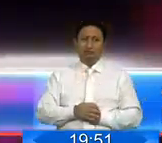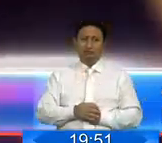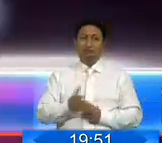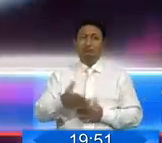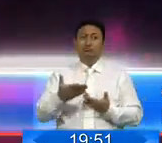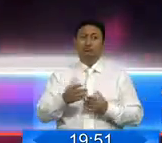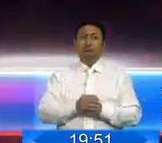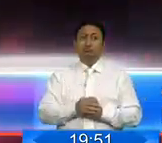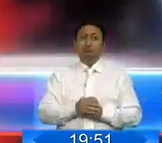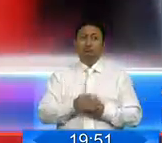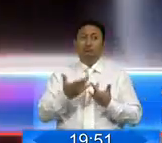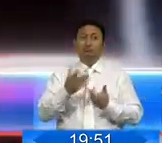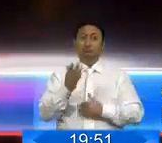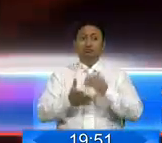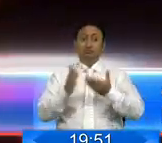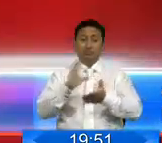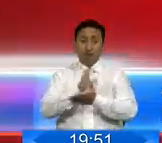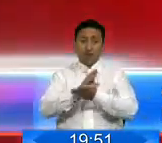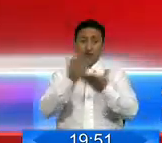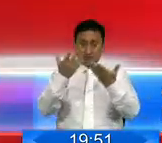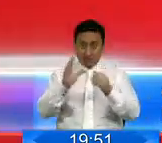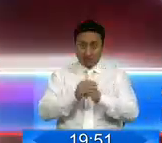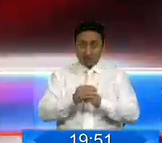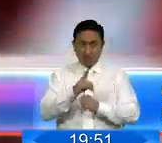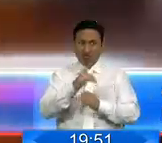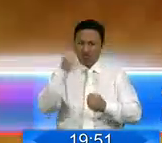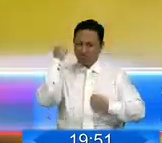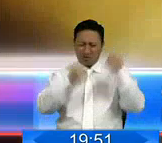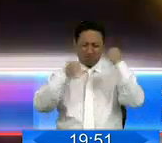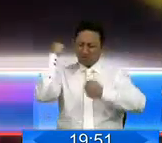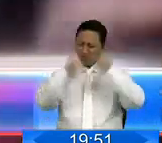lugar a la hora de salida del colegio.